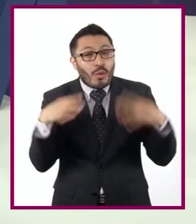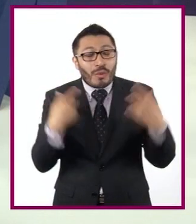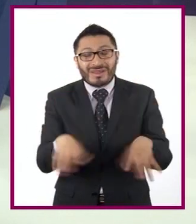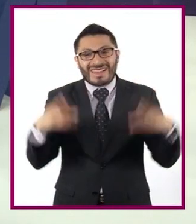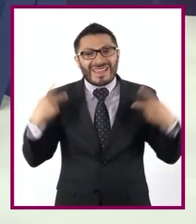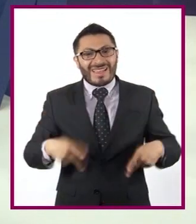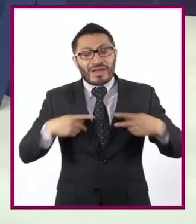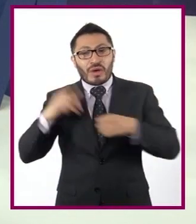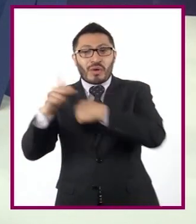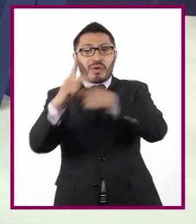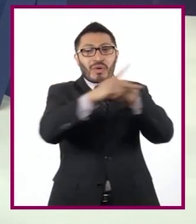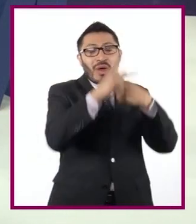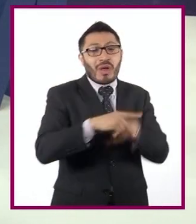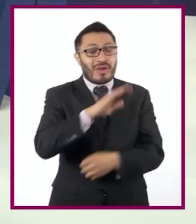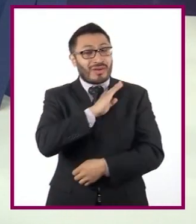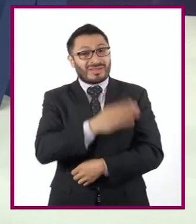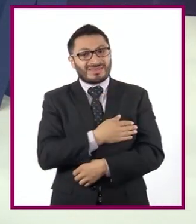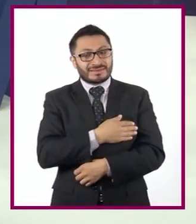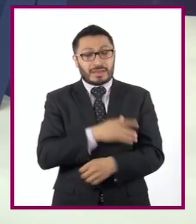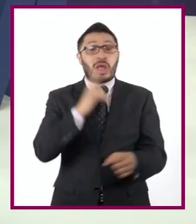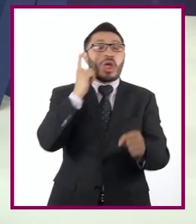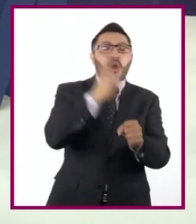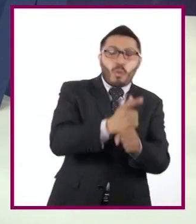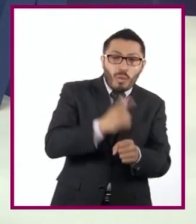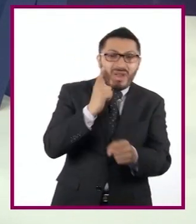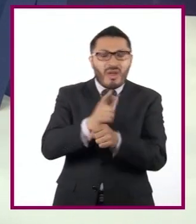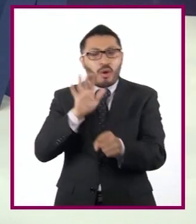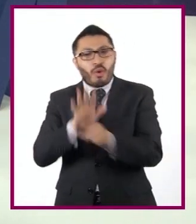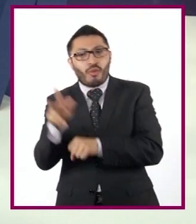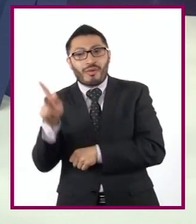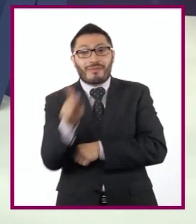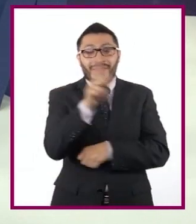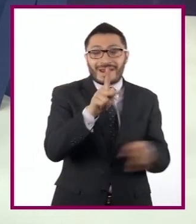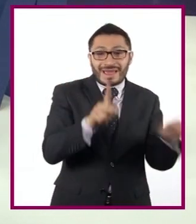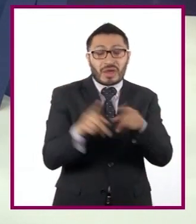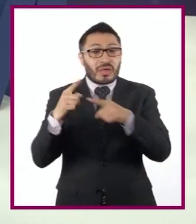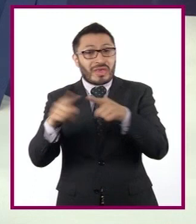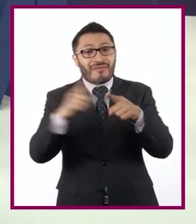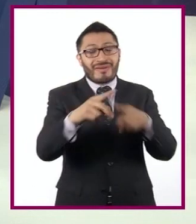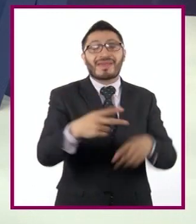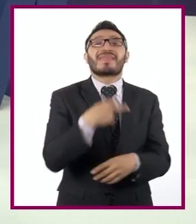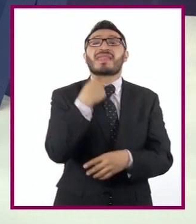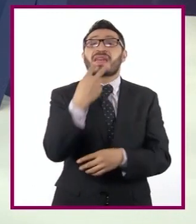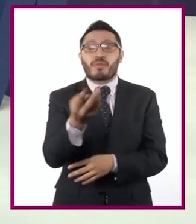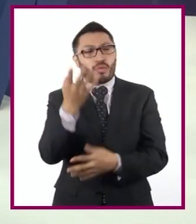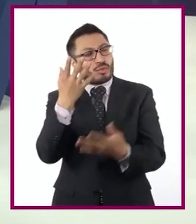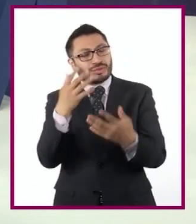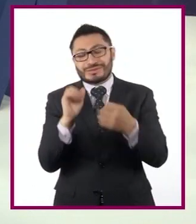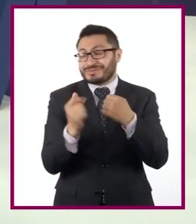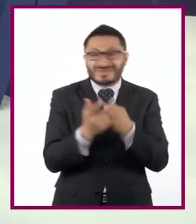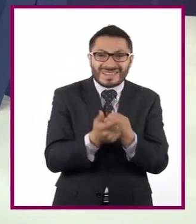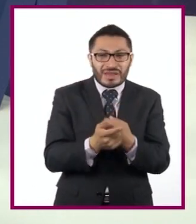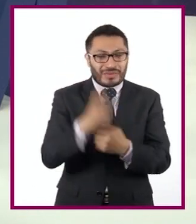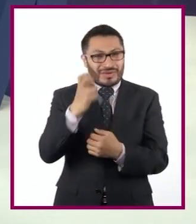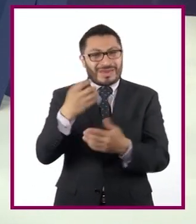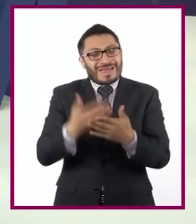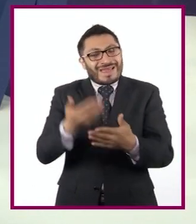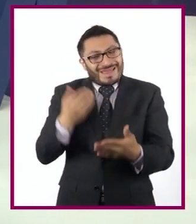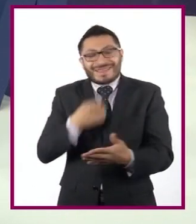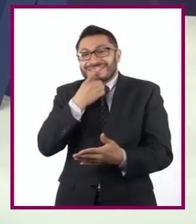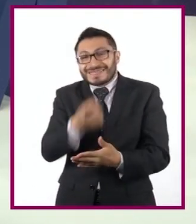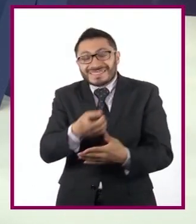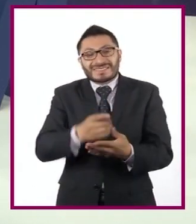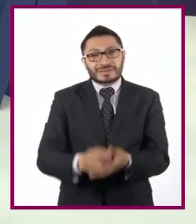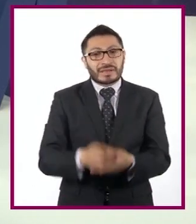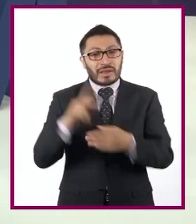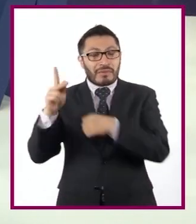es identificar semejanzas y diferencias en pronunciación y entonación, como ya mencionamos, en los países que hablan